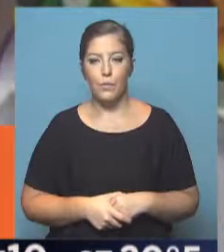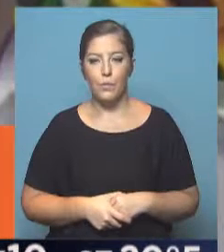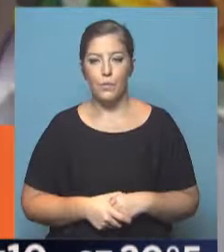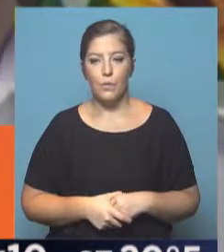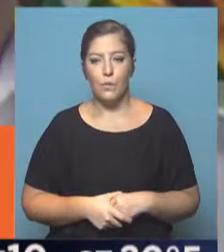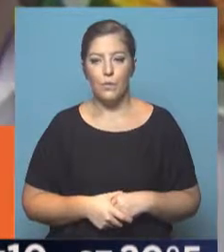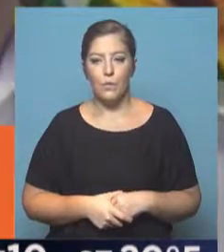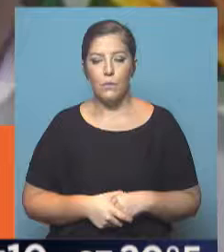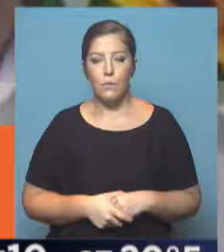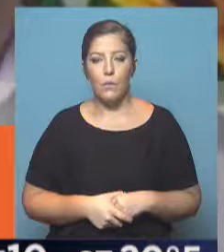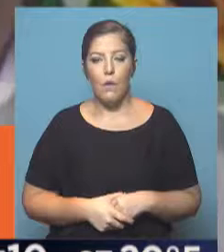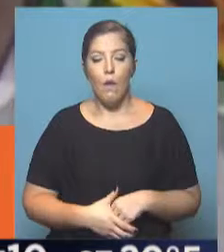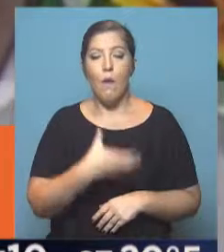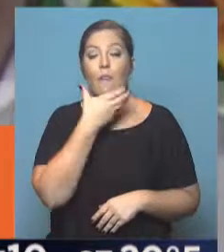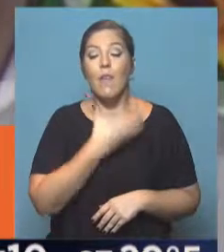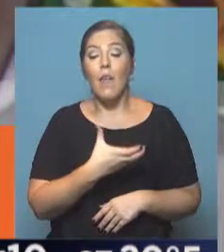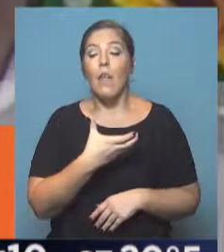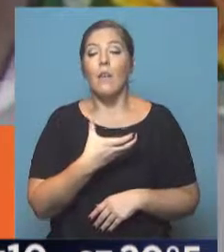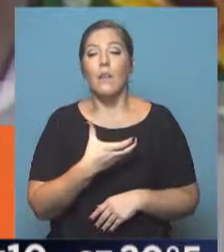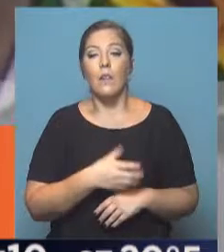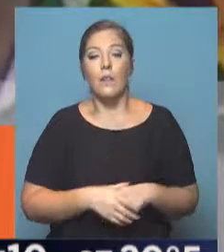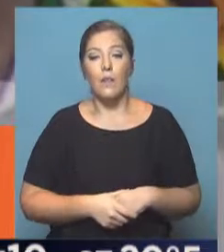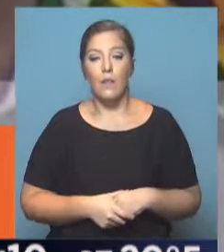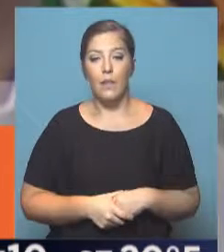Fidel Castro